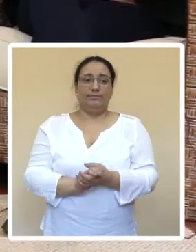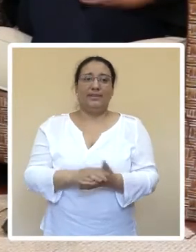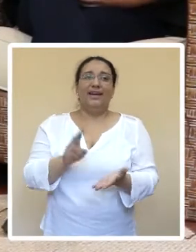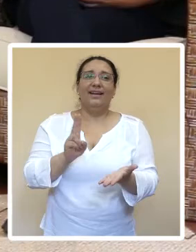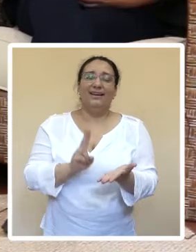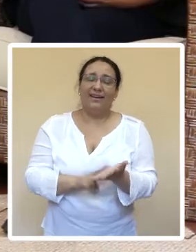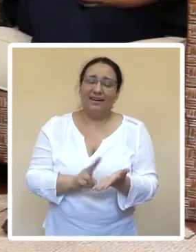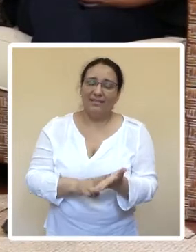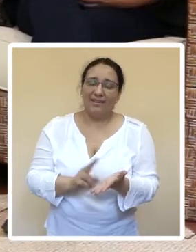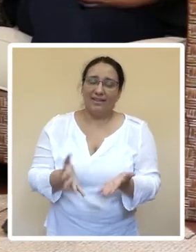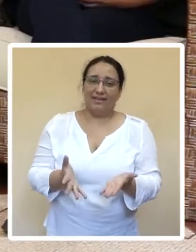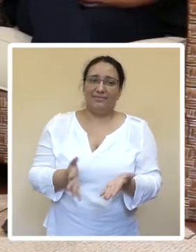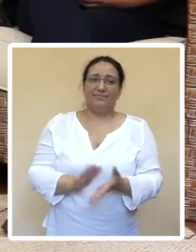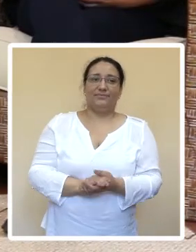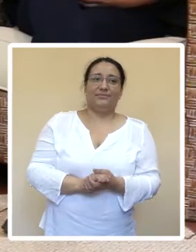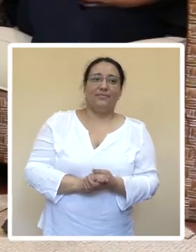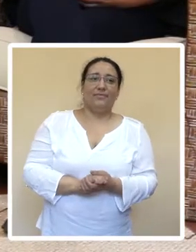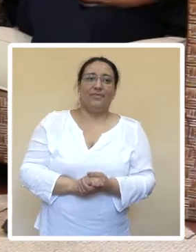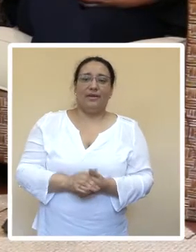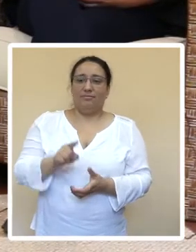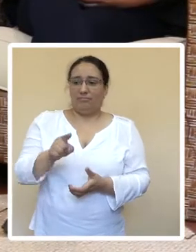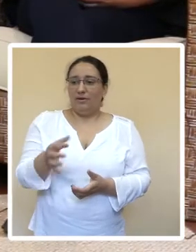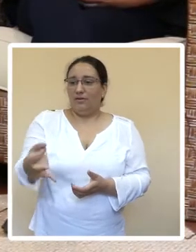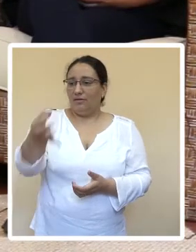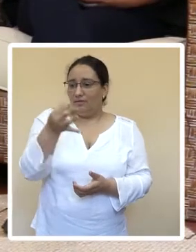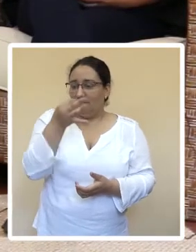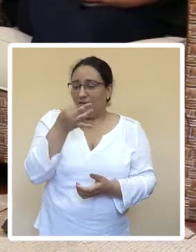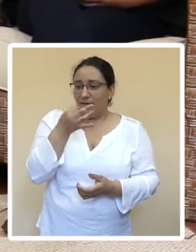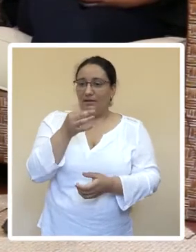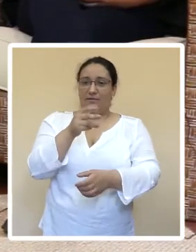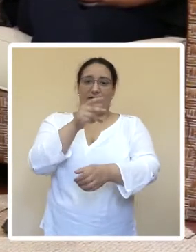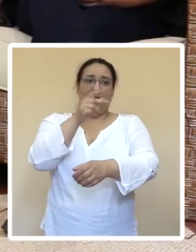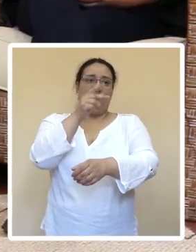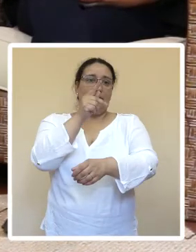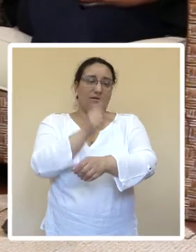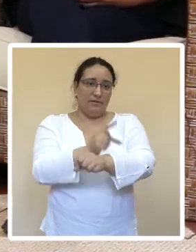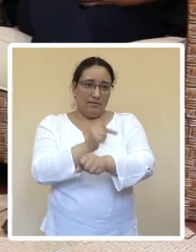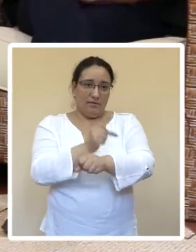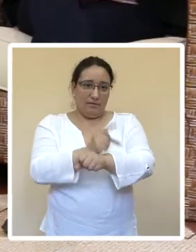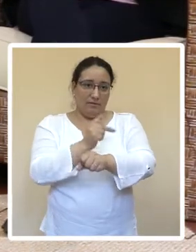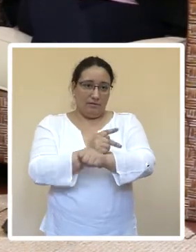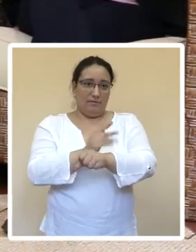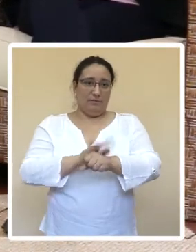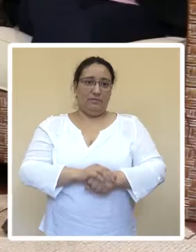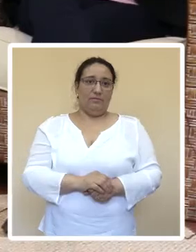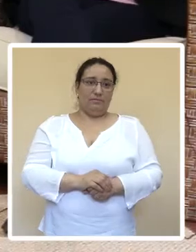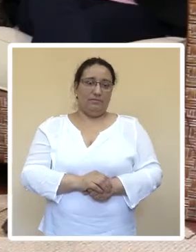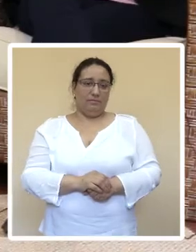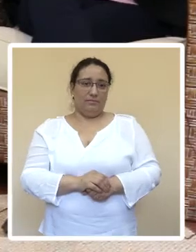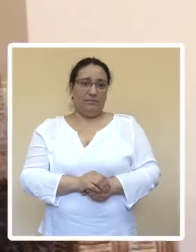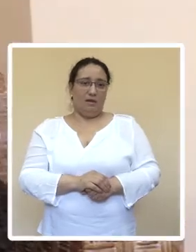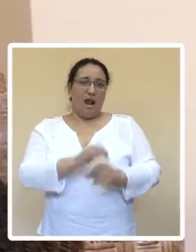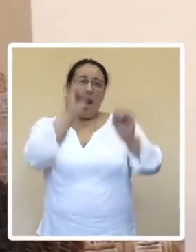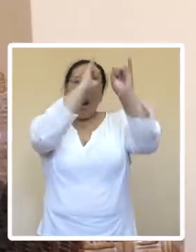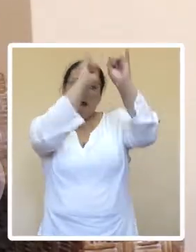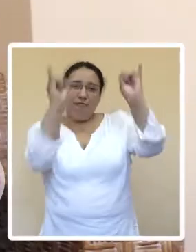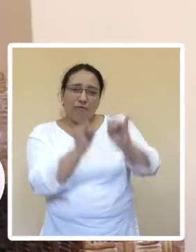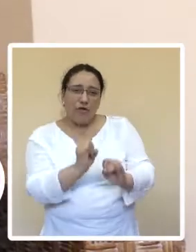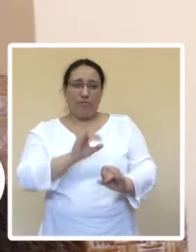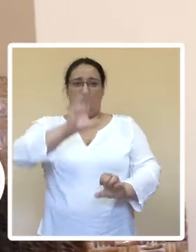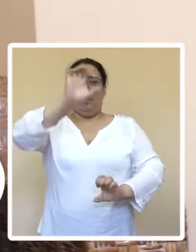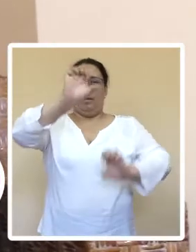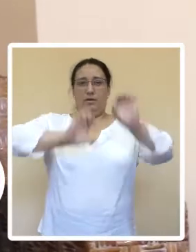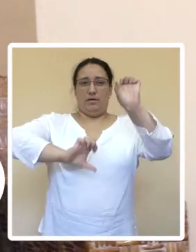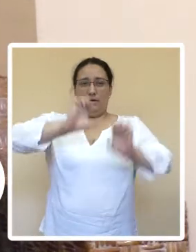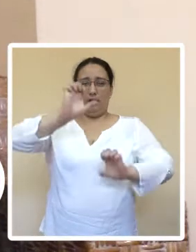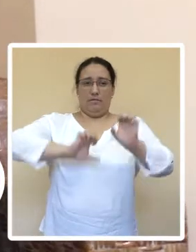días. Basándonos un poco en lo que decía Bárbara, desde el punto de vista empresarial de lo que ha sido